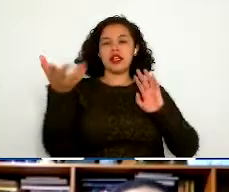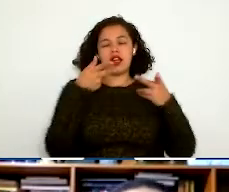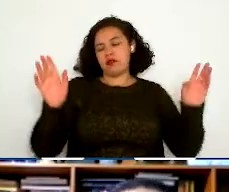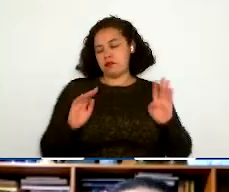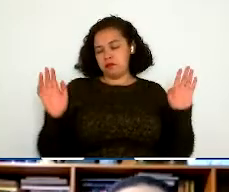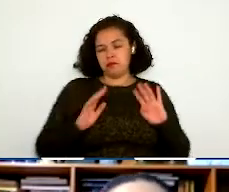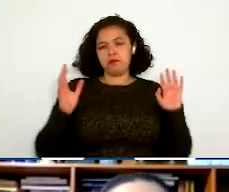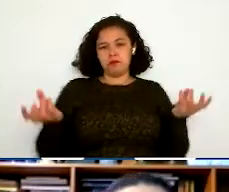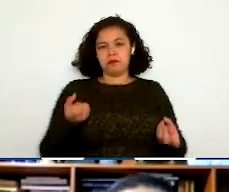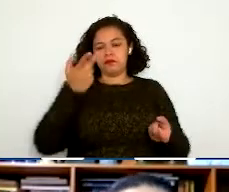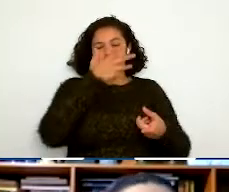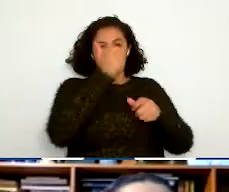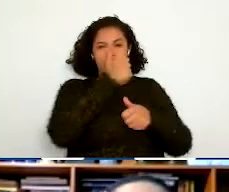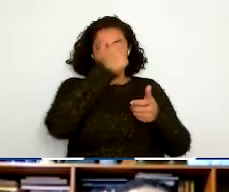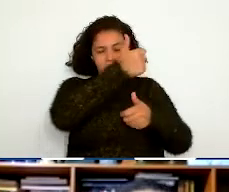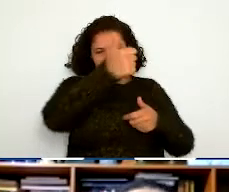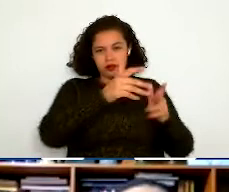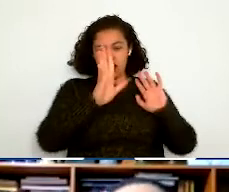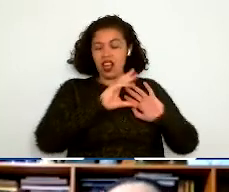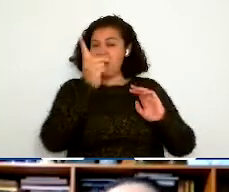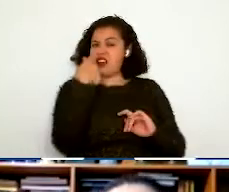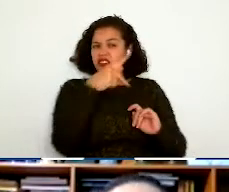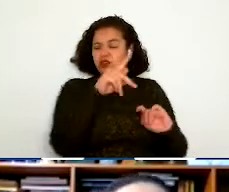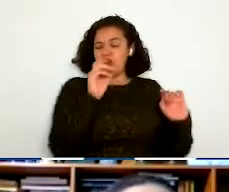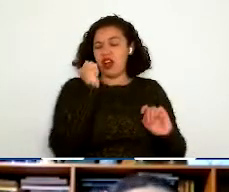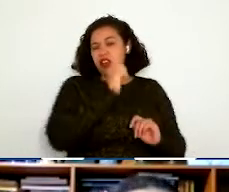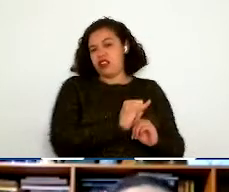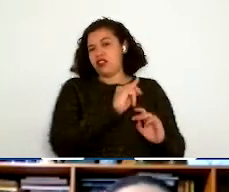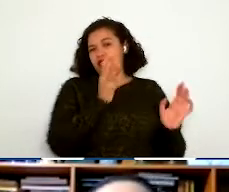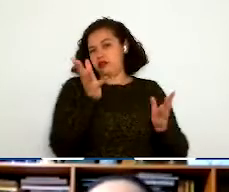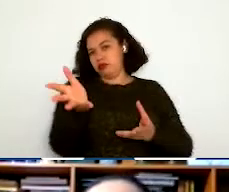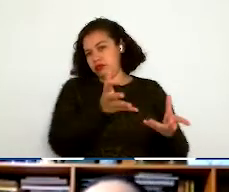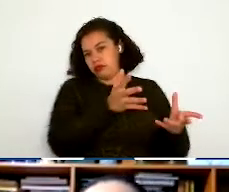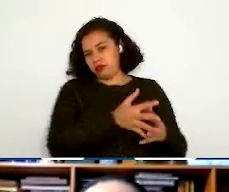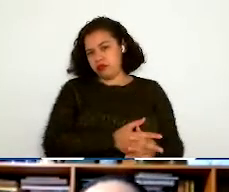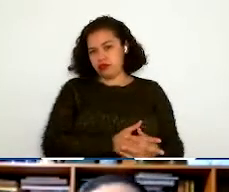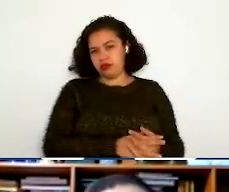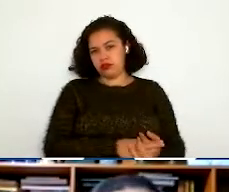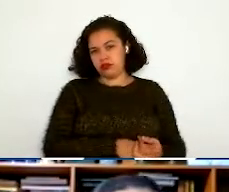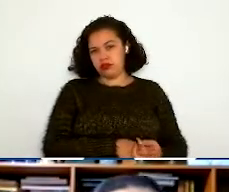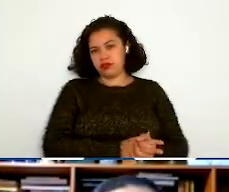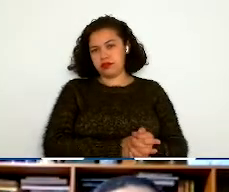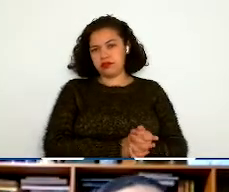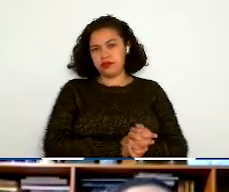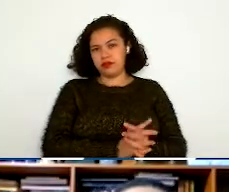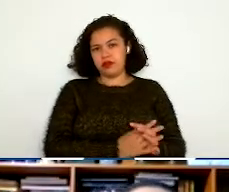o esas cualidades que le damos, que son inherentes a una cosa, a un objeto, ¿no? Precisamente. Entonces, si se dan